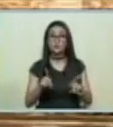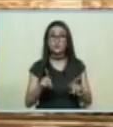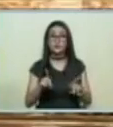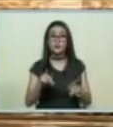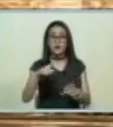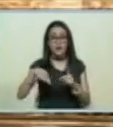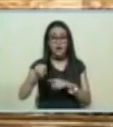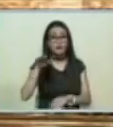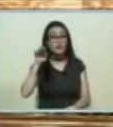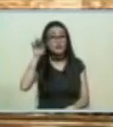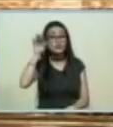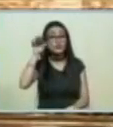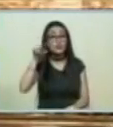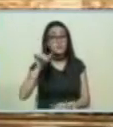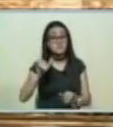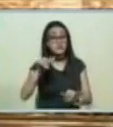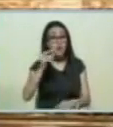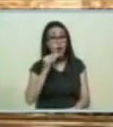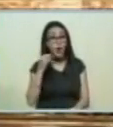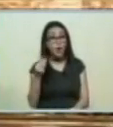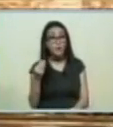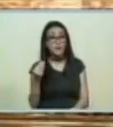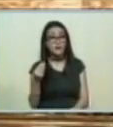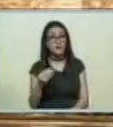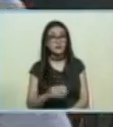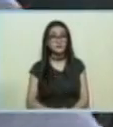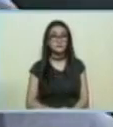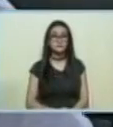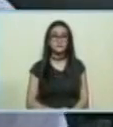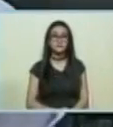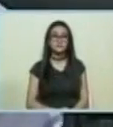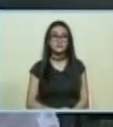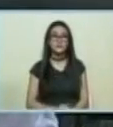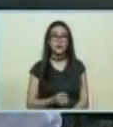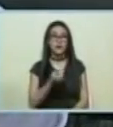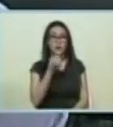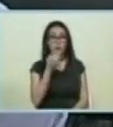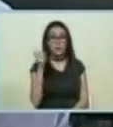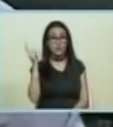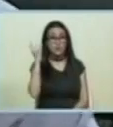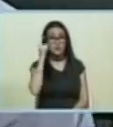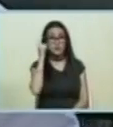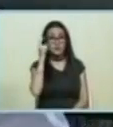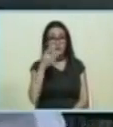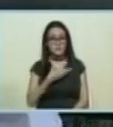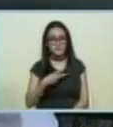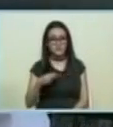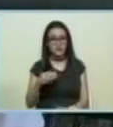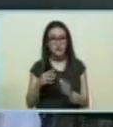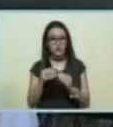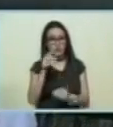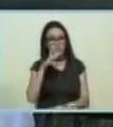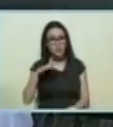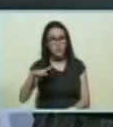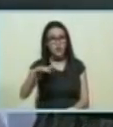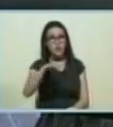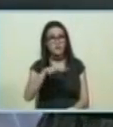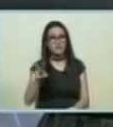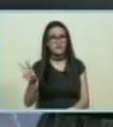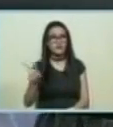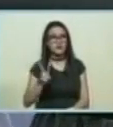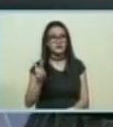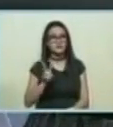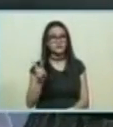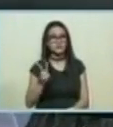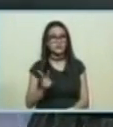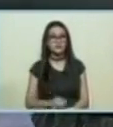futuro a la juventud venezolana. Por favor, ministro. Sí, buen día, presidente, todo el pueblo de Venezuela. Como usted